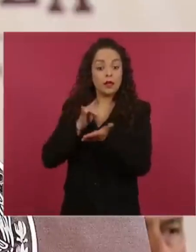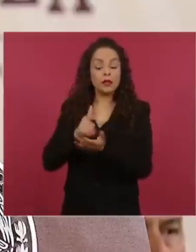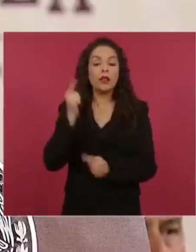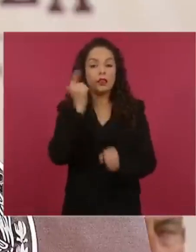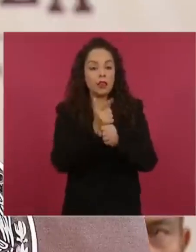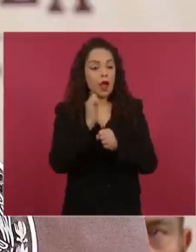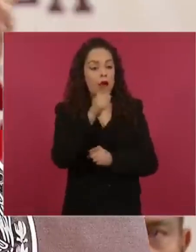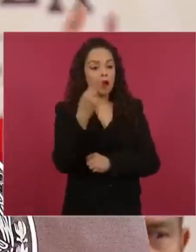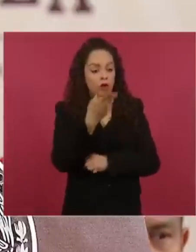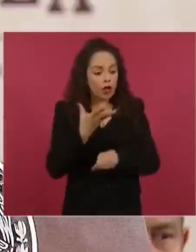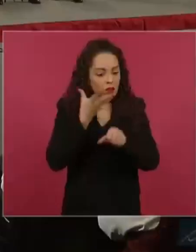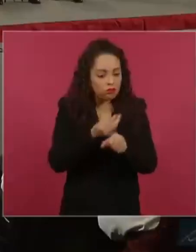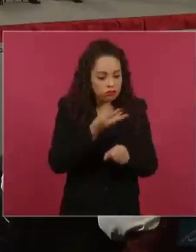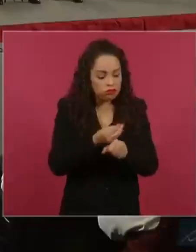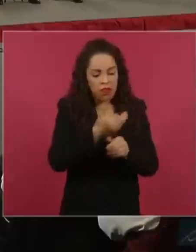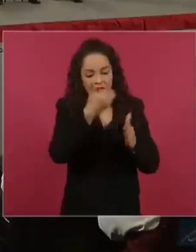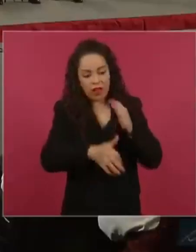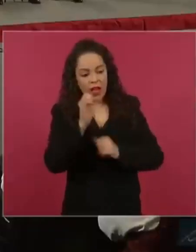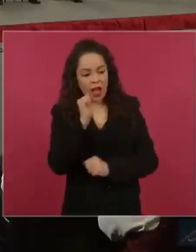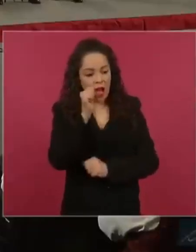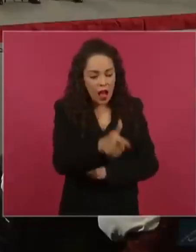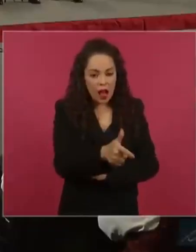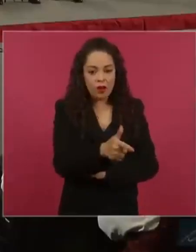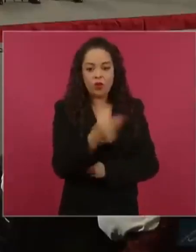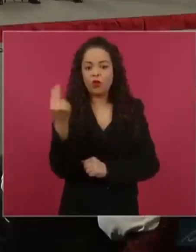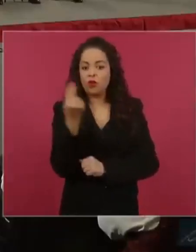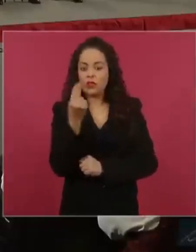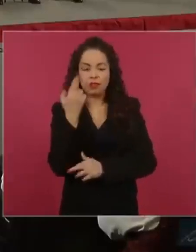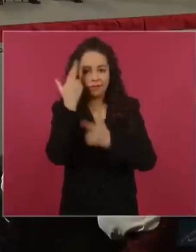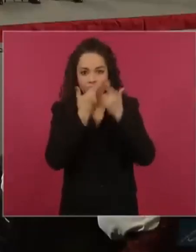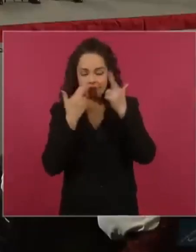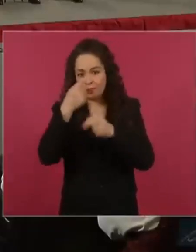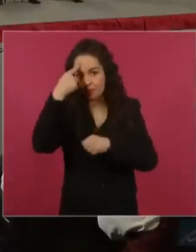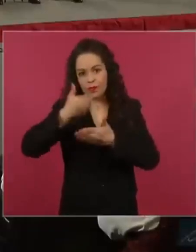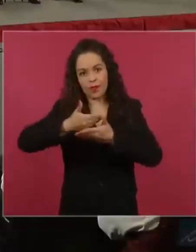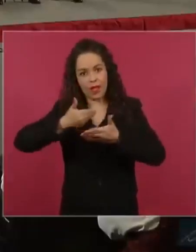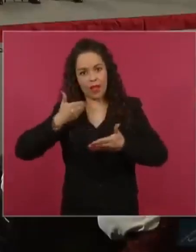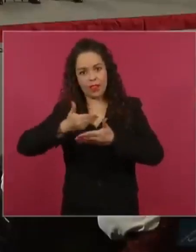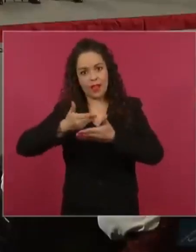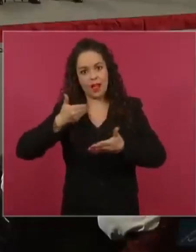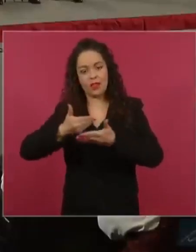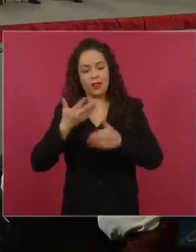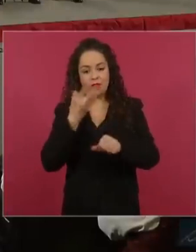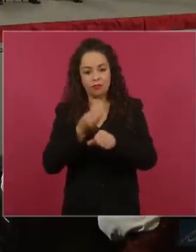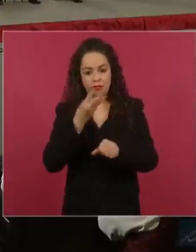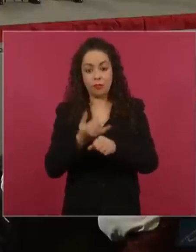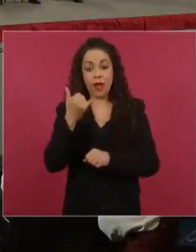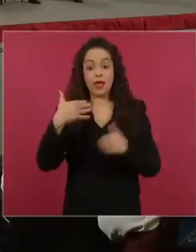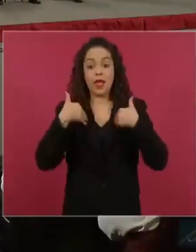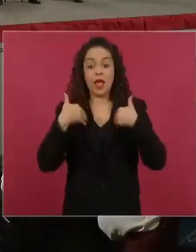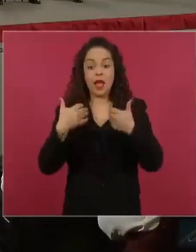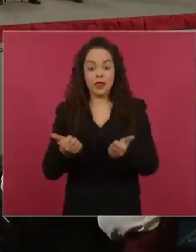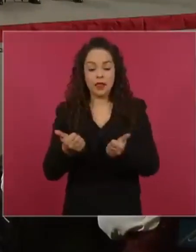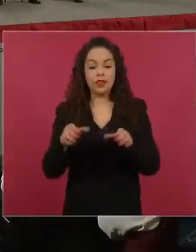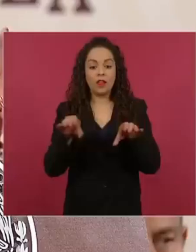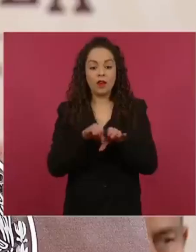vía, en algún paso, donde podía faltar algo de confinamiento y también el tren entenderse cada vez más con la